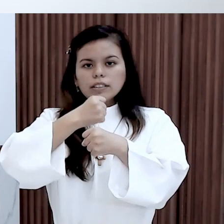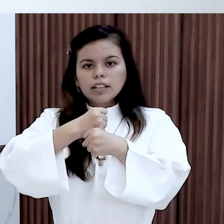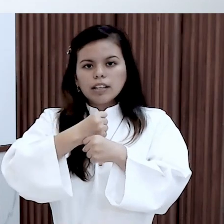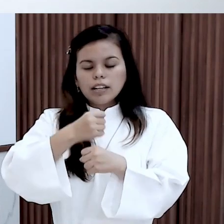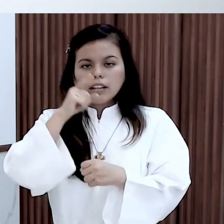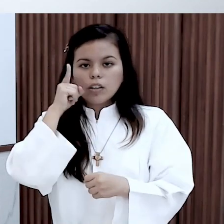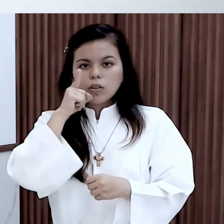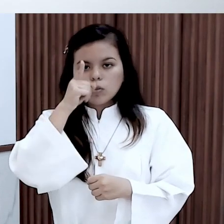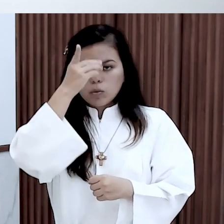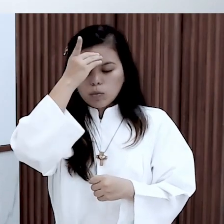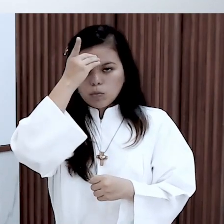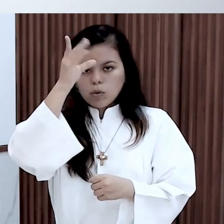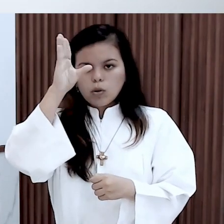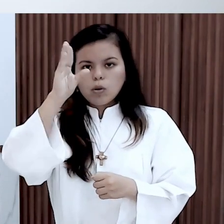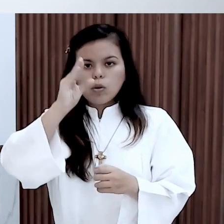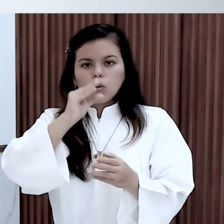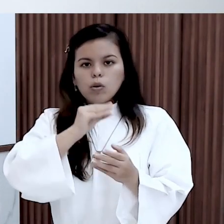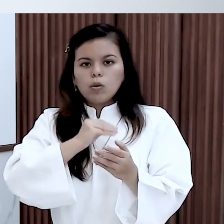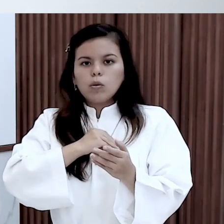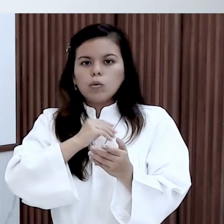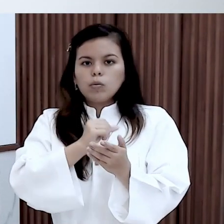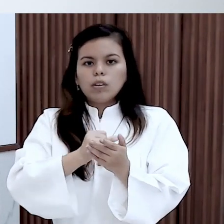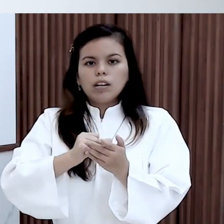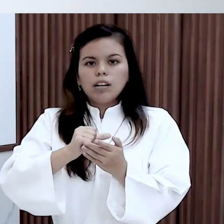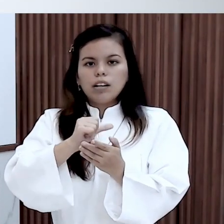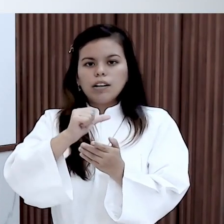para hacer tu